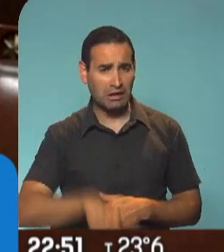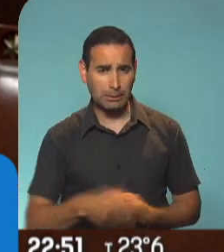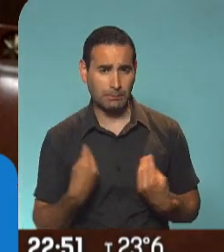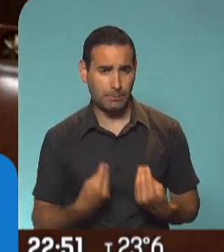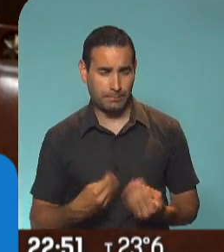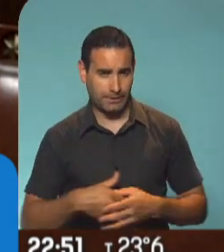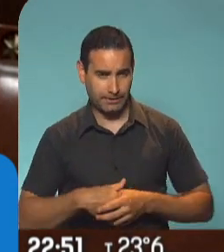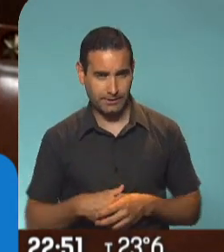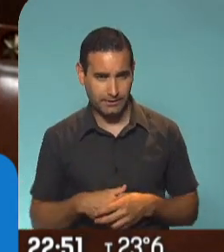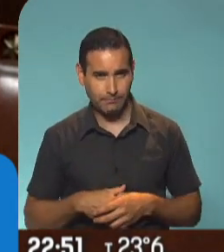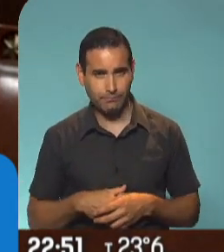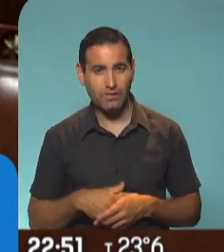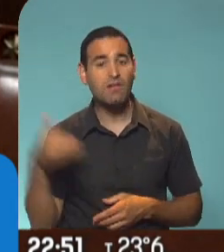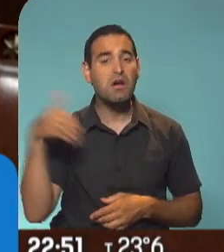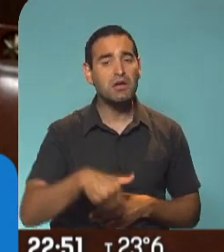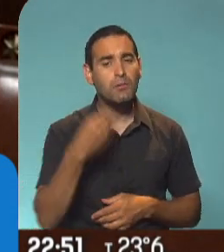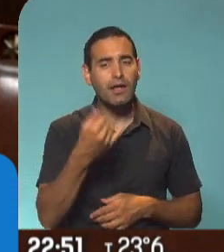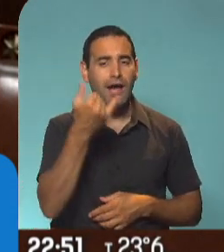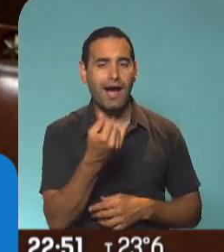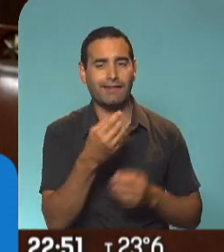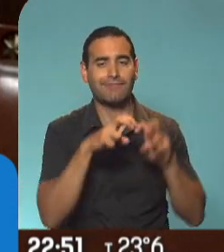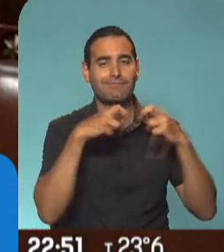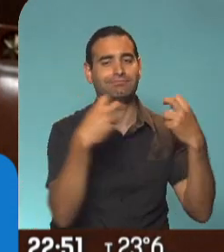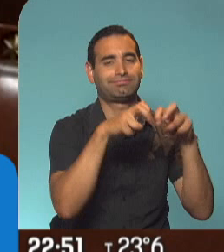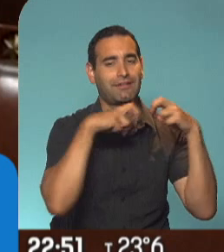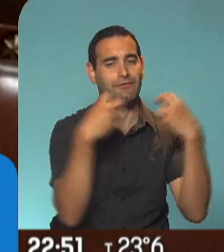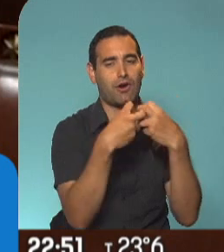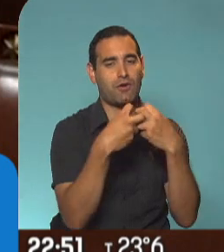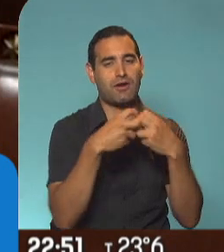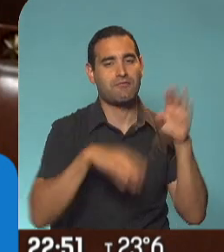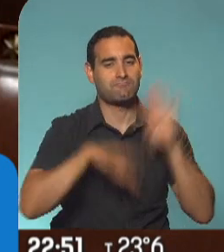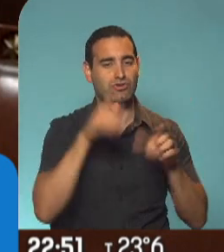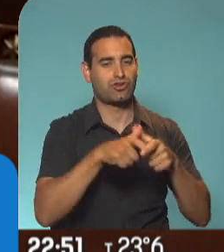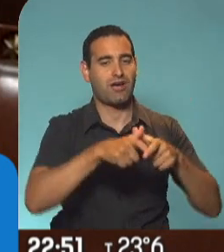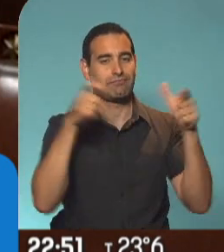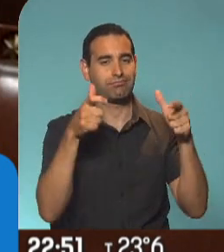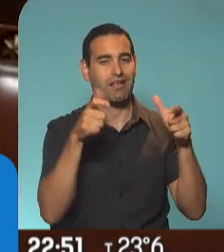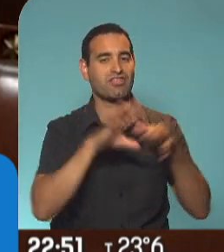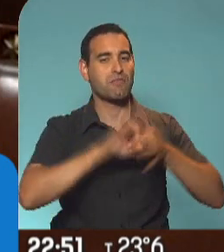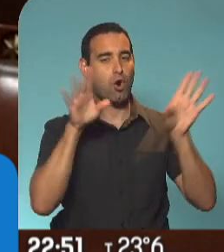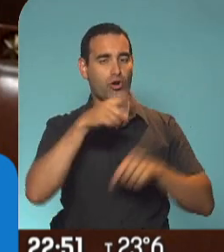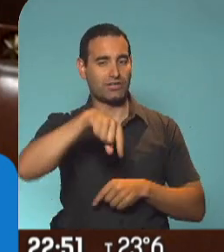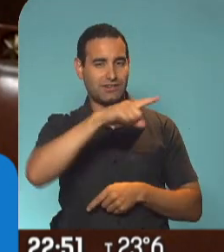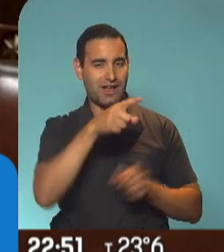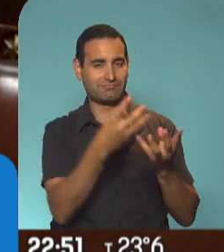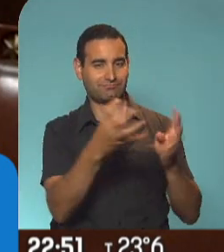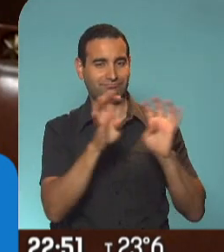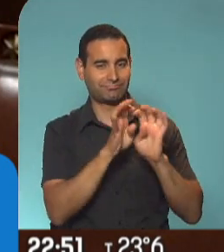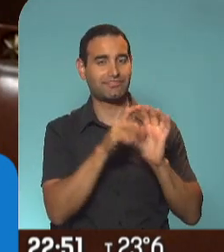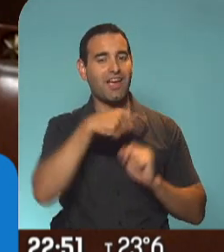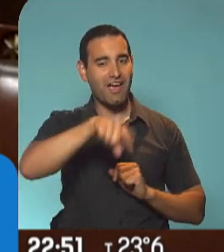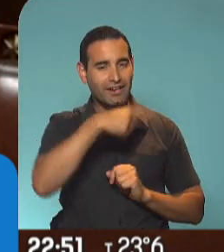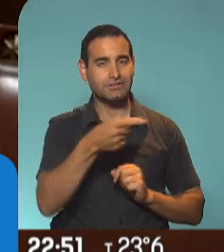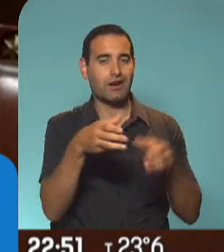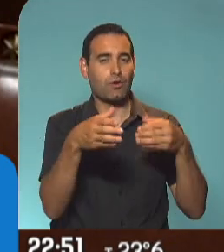here? We're here because the majority caucus, the Democratic caucus, has been